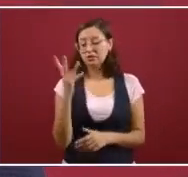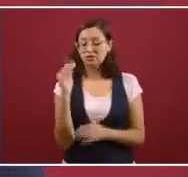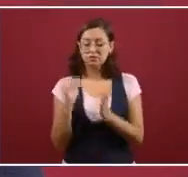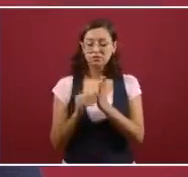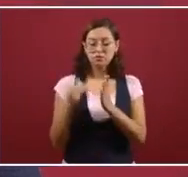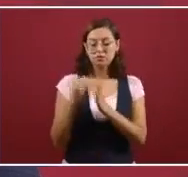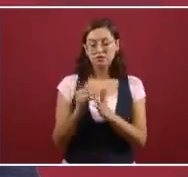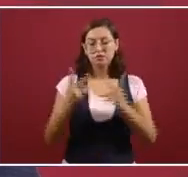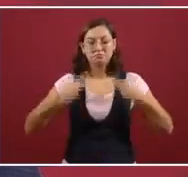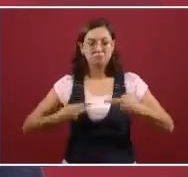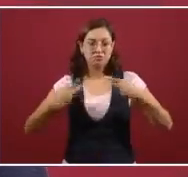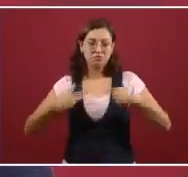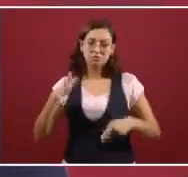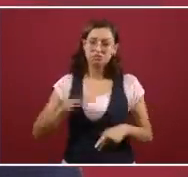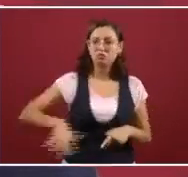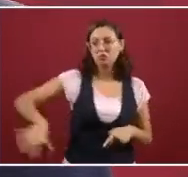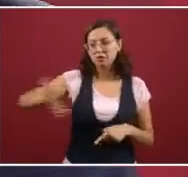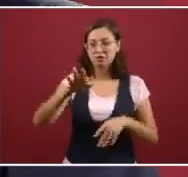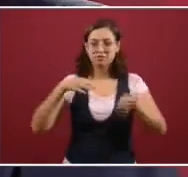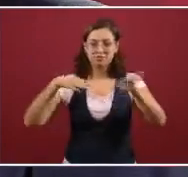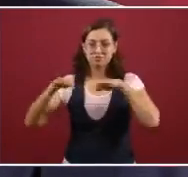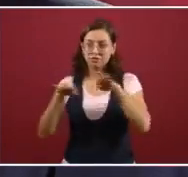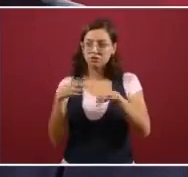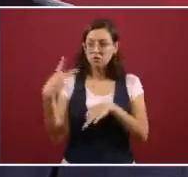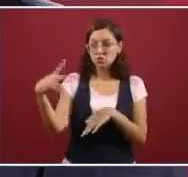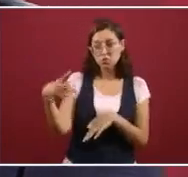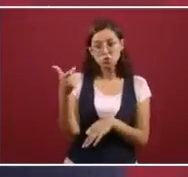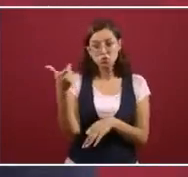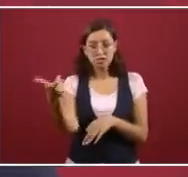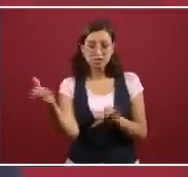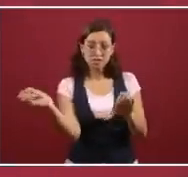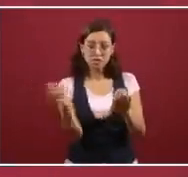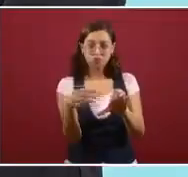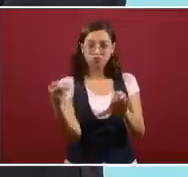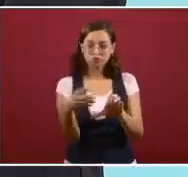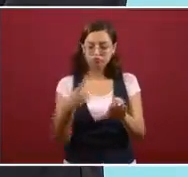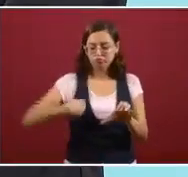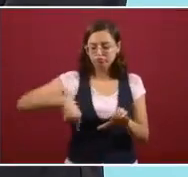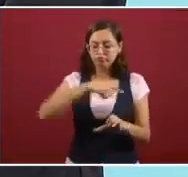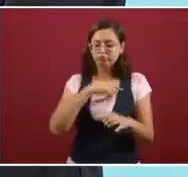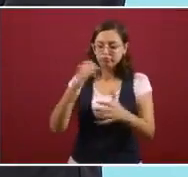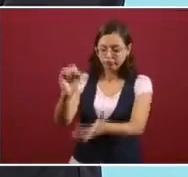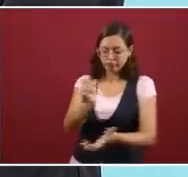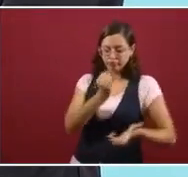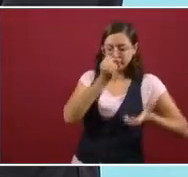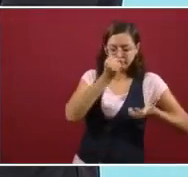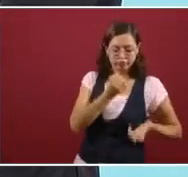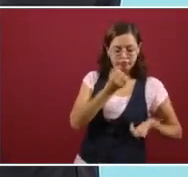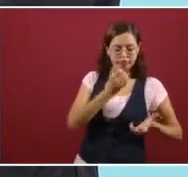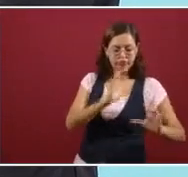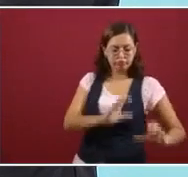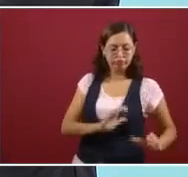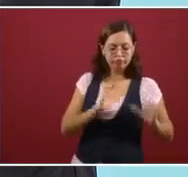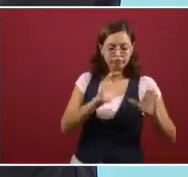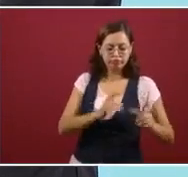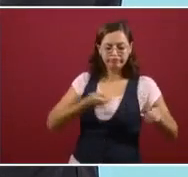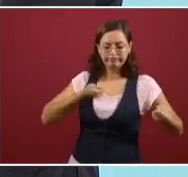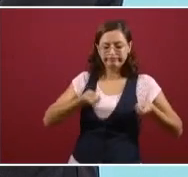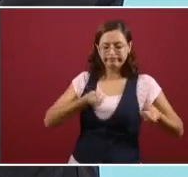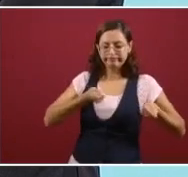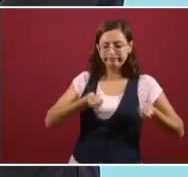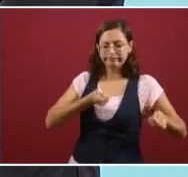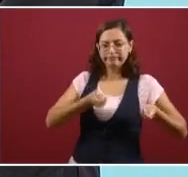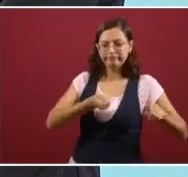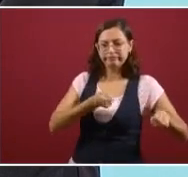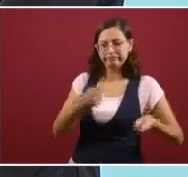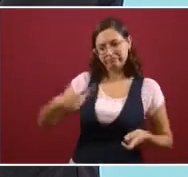64 millones de trabajadores que en algún momento abrieron una cuenta por estar con un empleo formal. Por